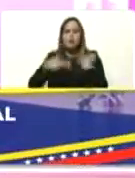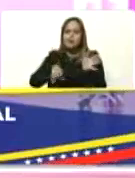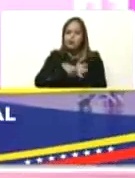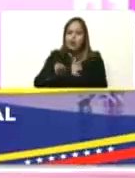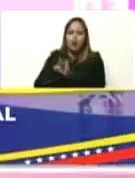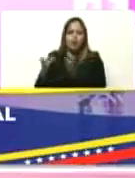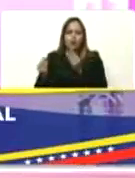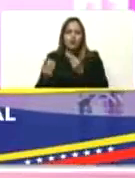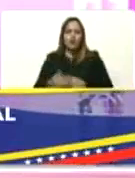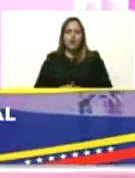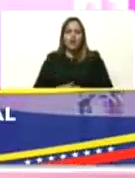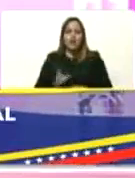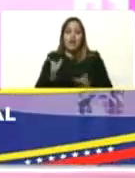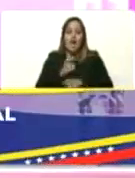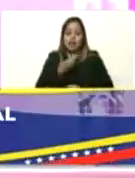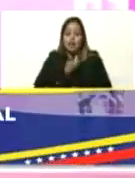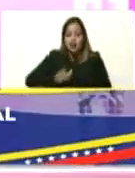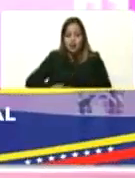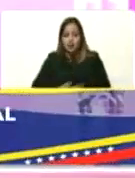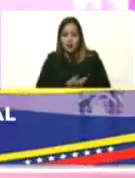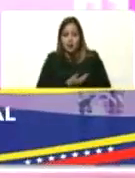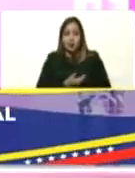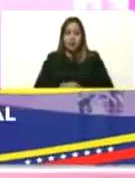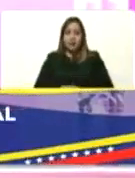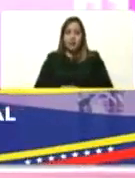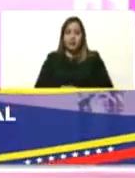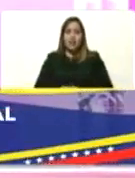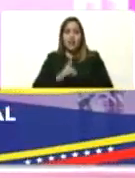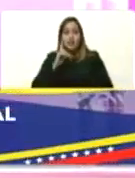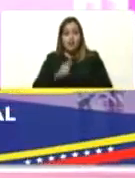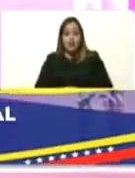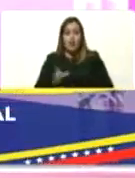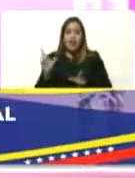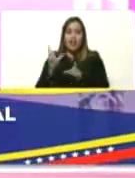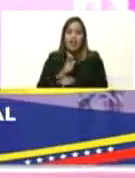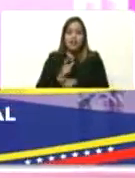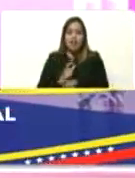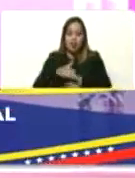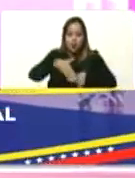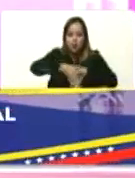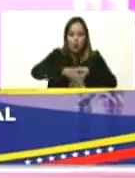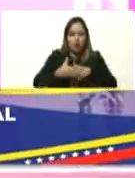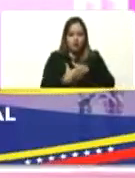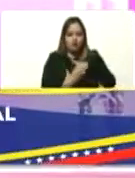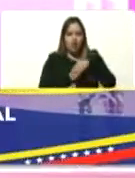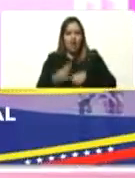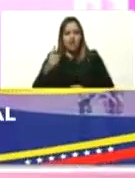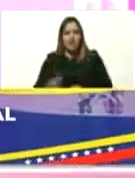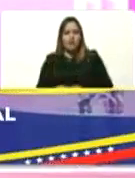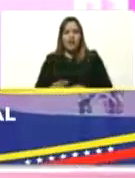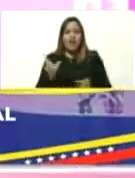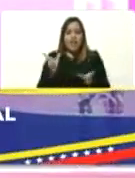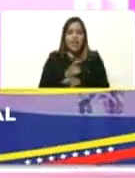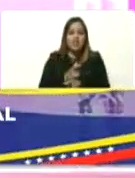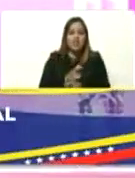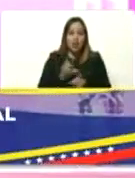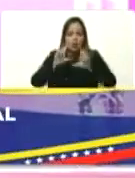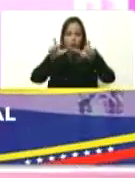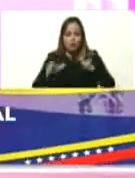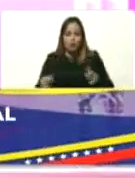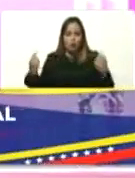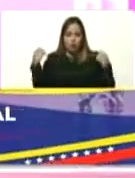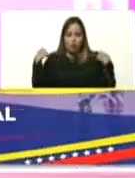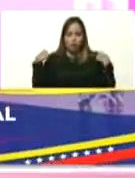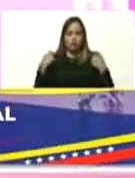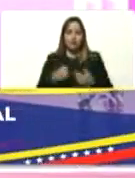el cáncer de cuello uterino y últimamente el cáncer de pulmón. Entonces, para prevenir todo esto, es una campaña importante